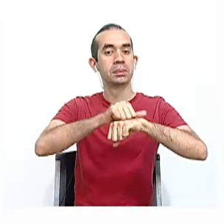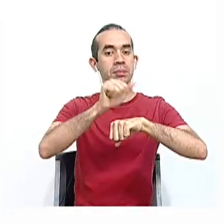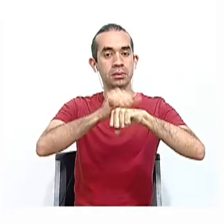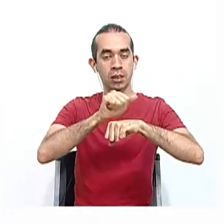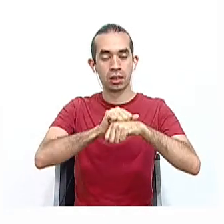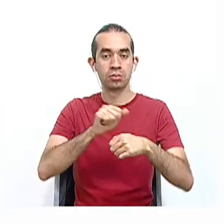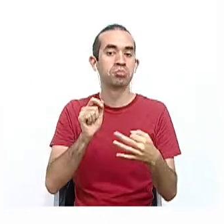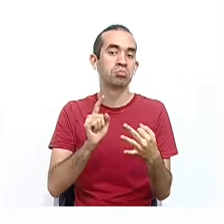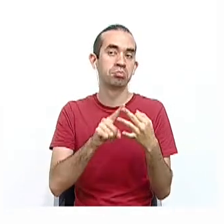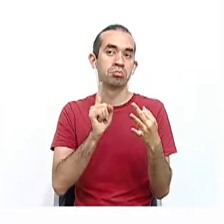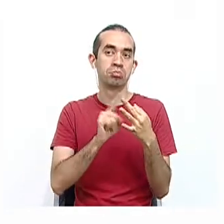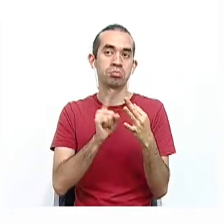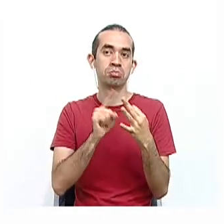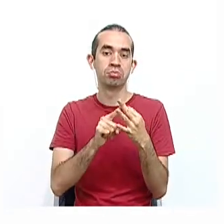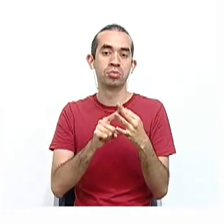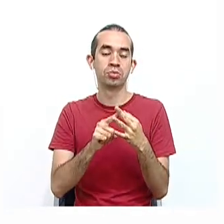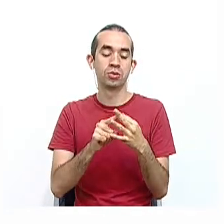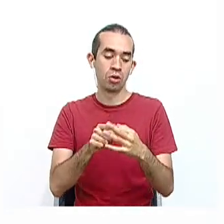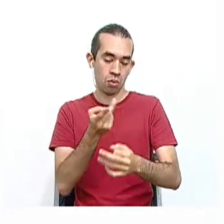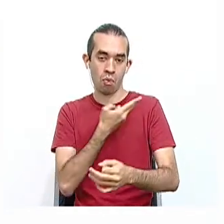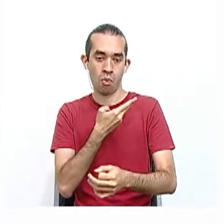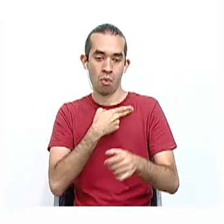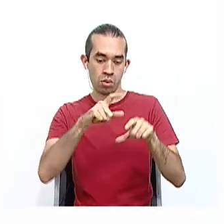incluso con marcas en huesos.